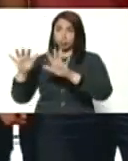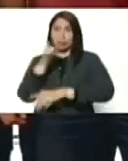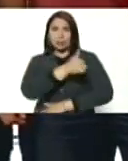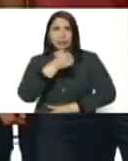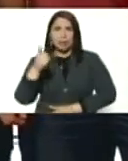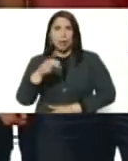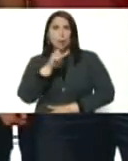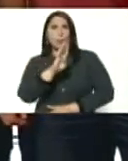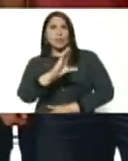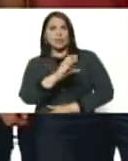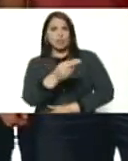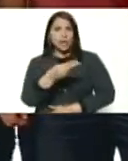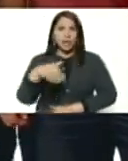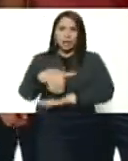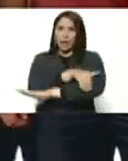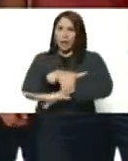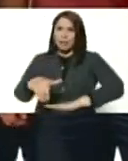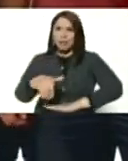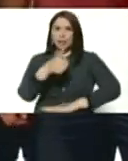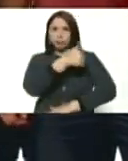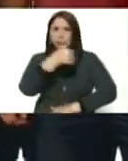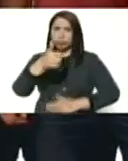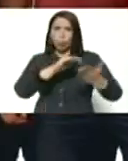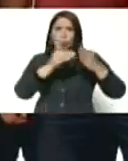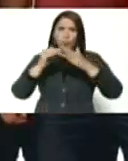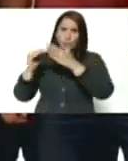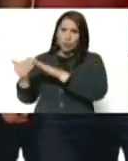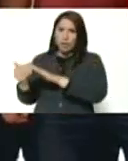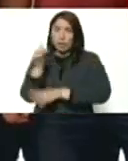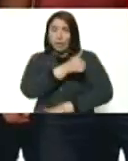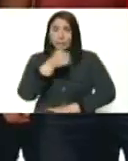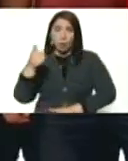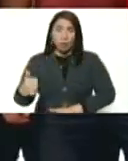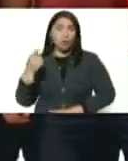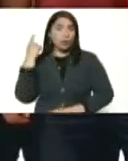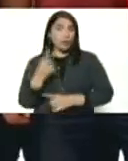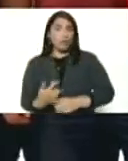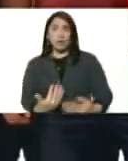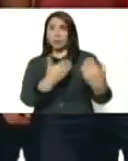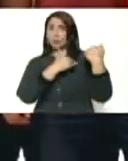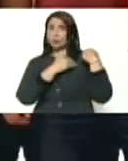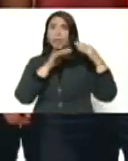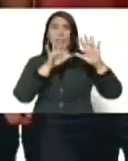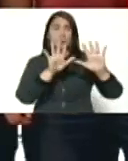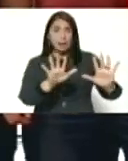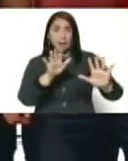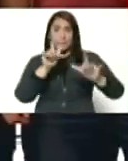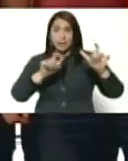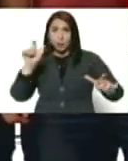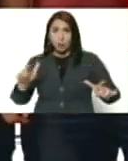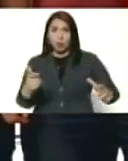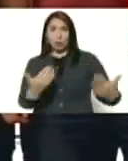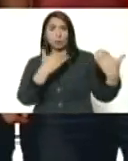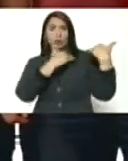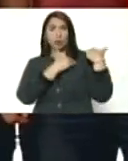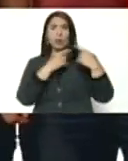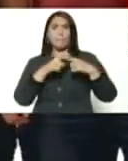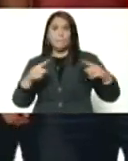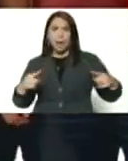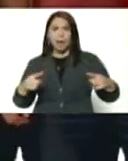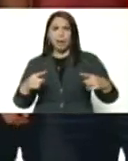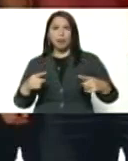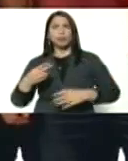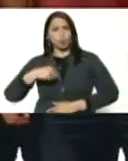calle, de cada comunidad, y que cada quien tenga 10 responsables o 10 personas bajo su responsabilidad para asegurar una